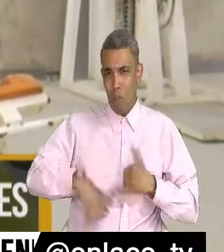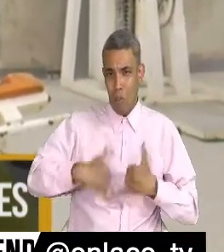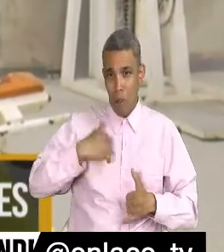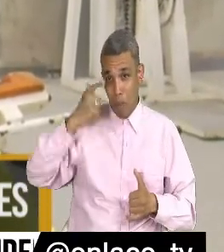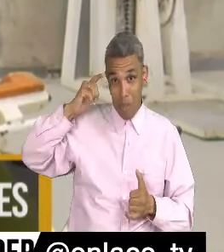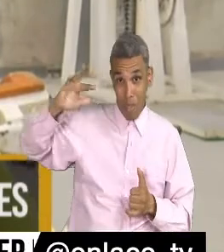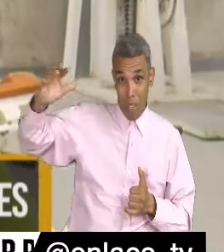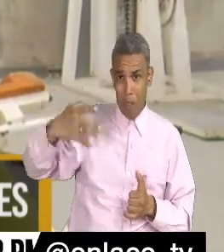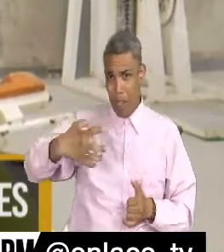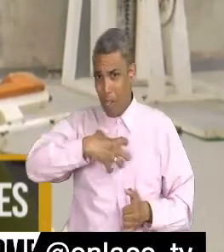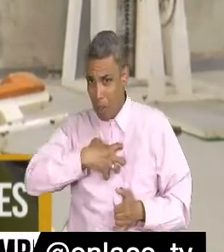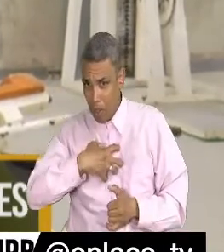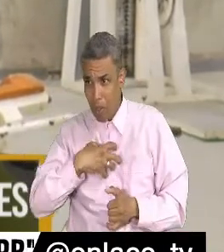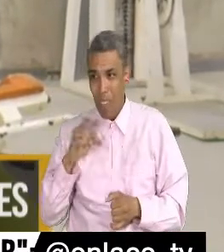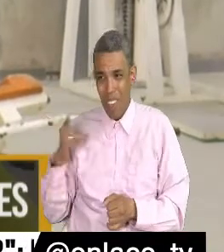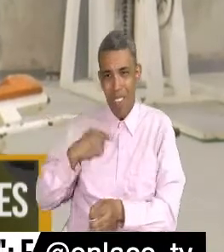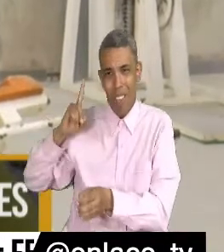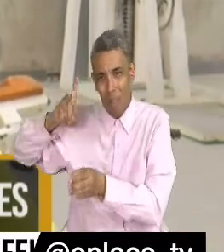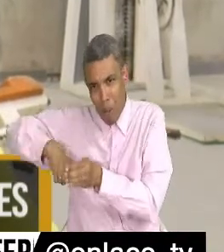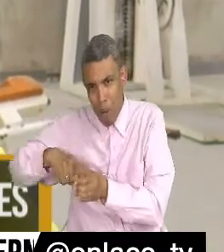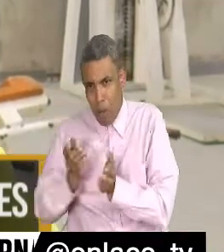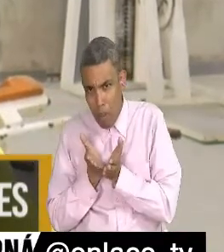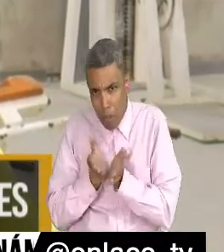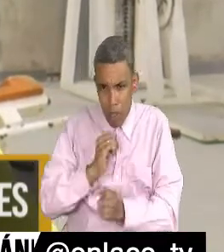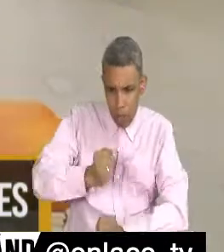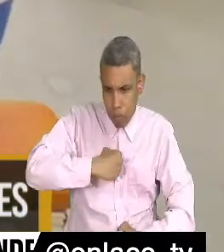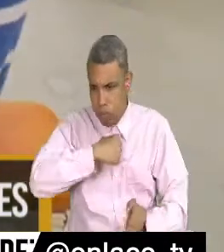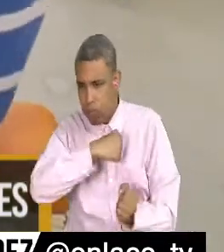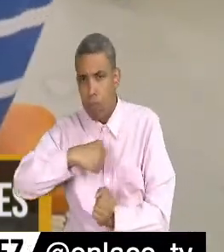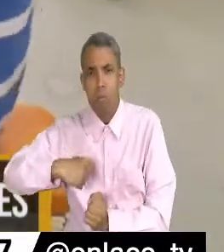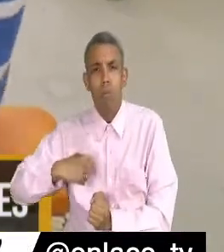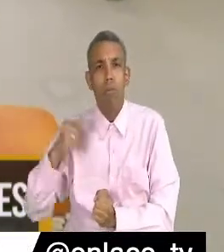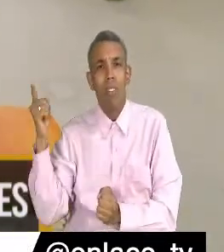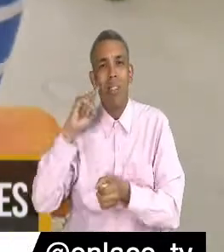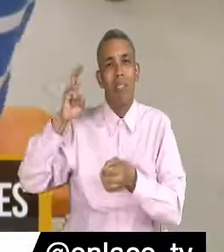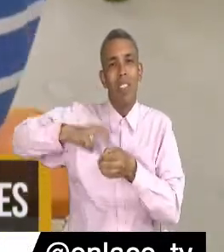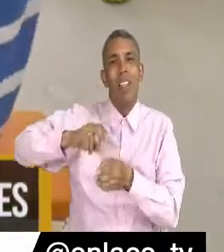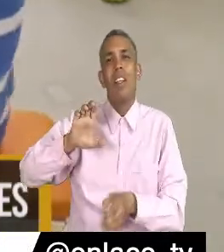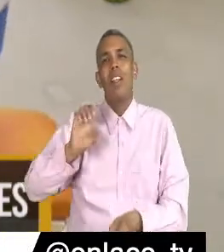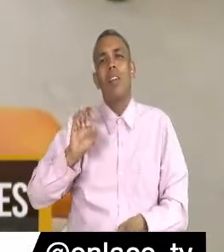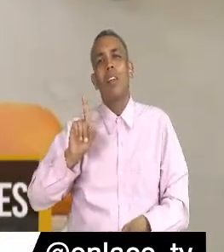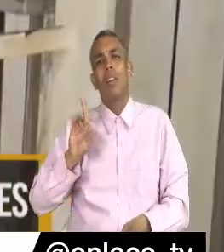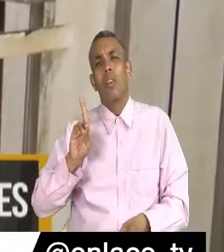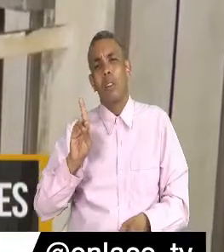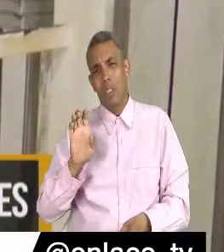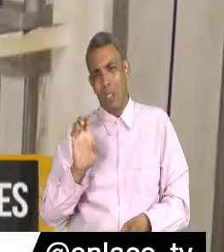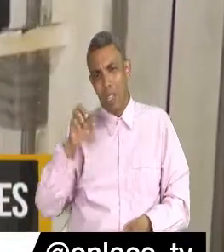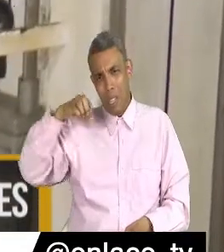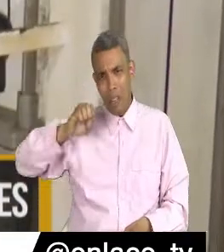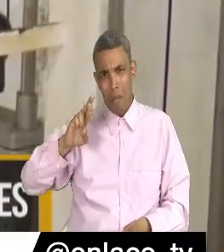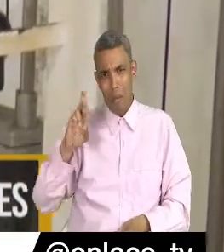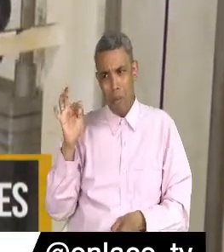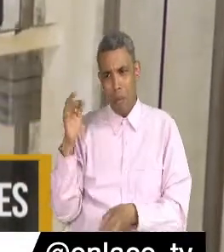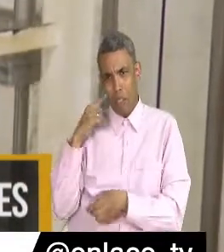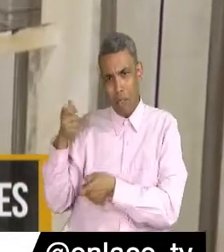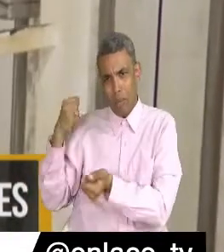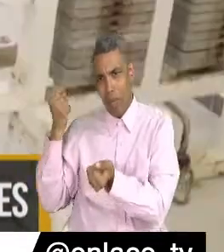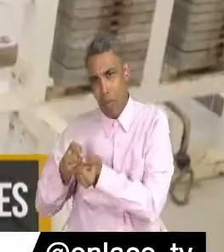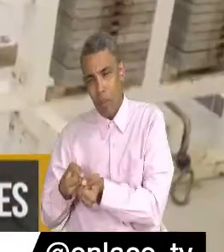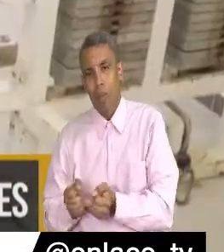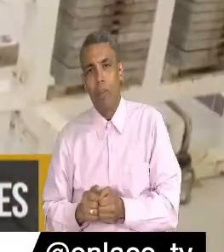proceso de ciclo olímpico que tiene proyectado Coldeporte. En el gimnasio del Estadio Daniel Villa Zapata, estos deportistas se ejercitan